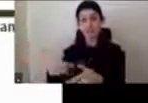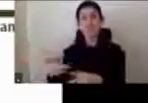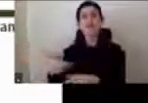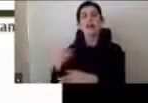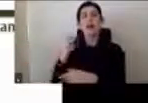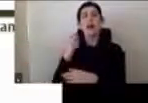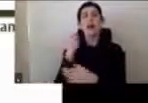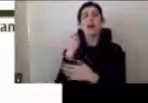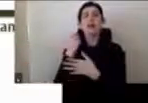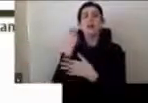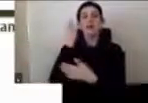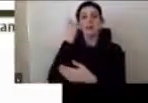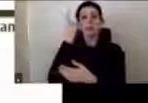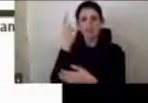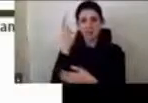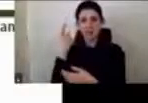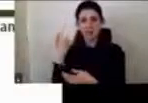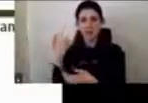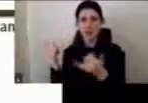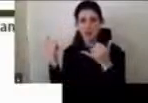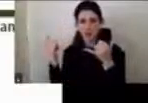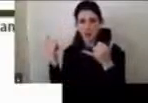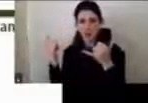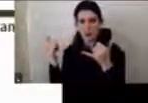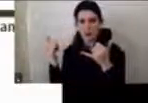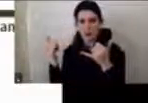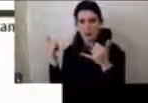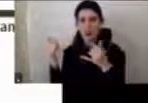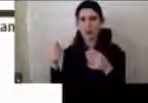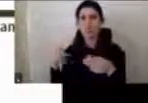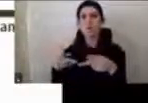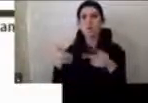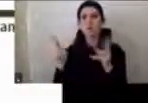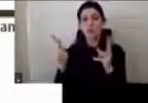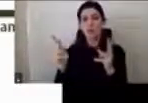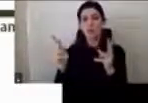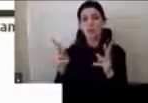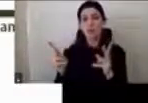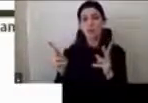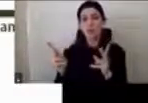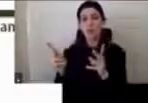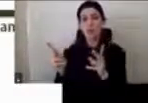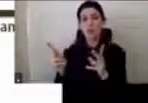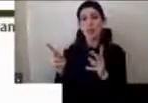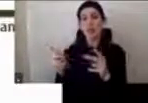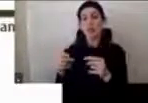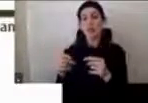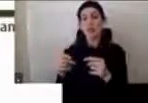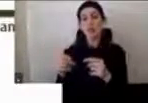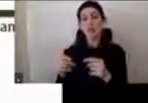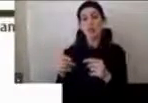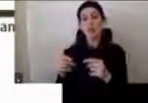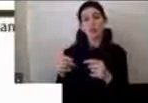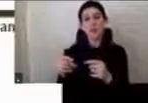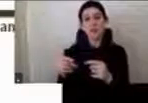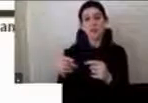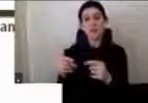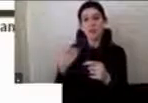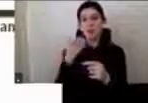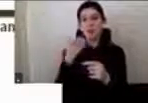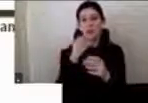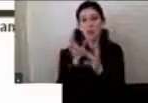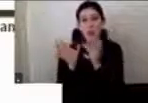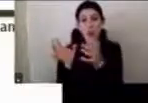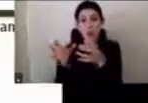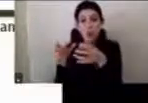juego. Y son publicados por diversas editoriales y pertenecen a un amplio grupo que comparte características